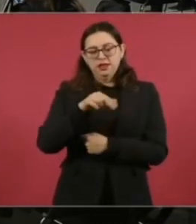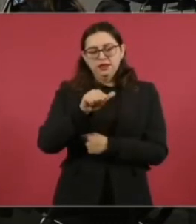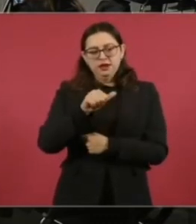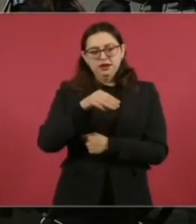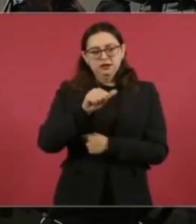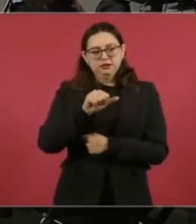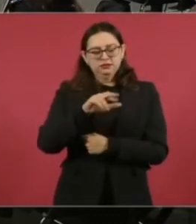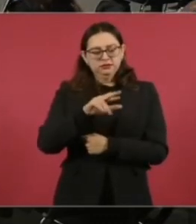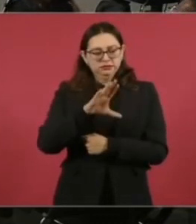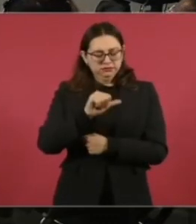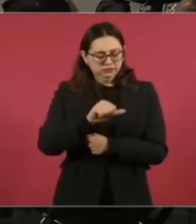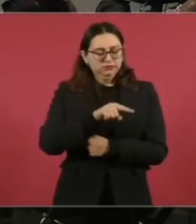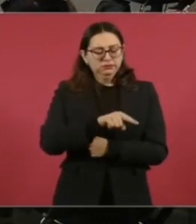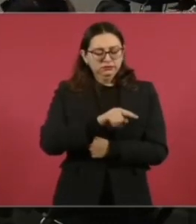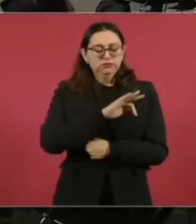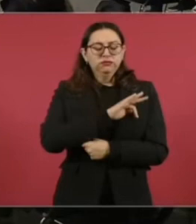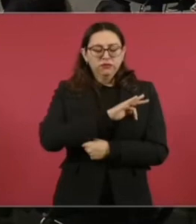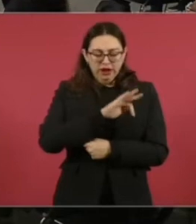va a